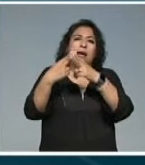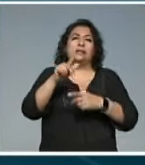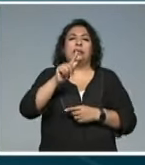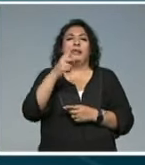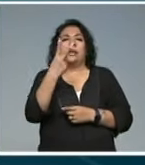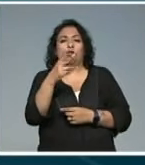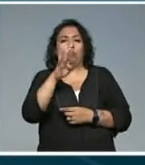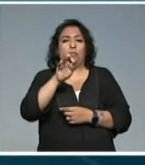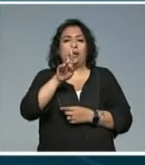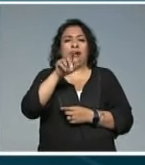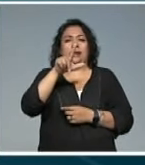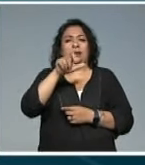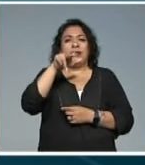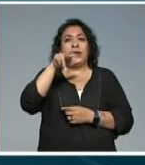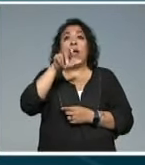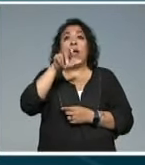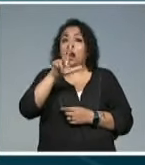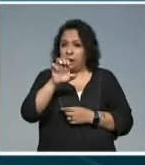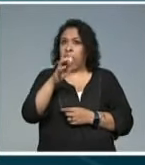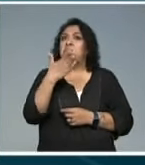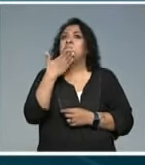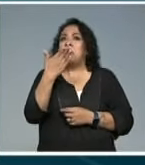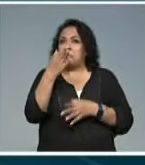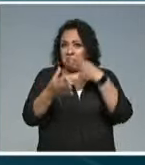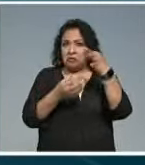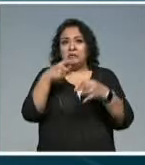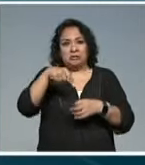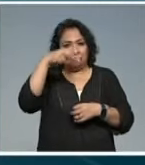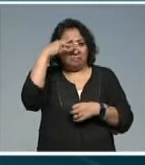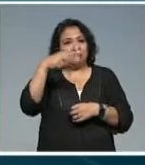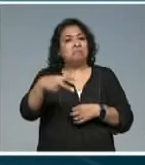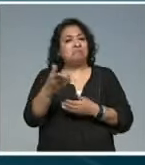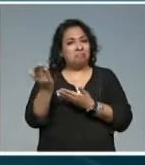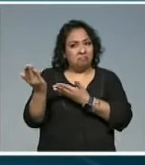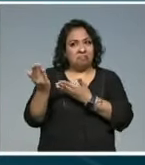edición de la Berlinale. Hay muy buenas noticias para México.